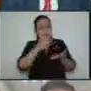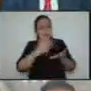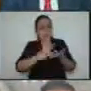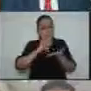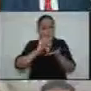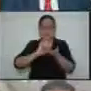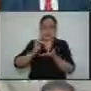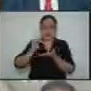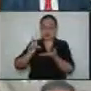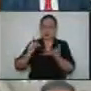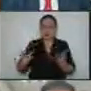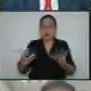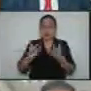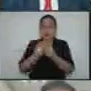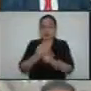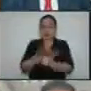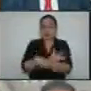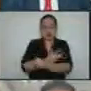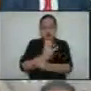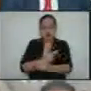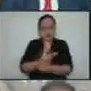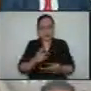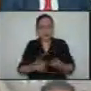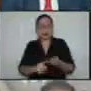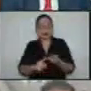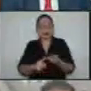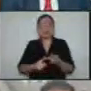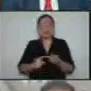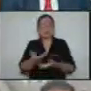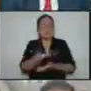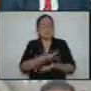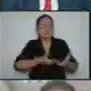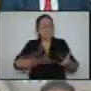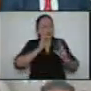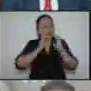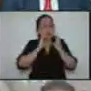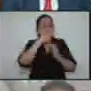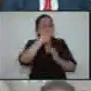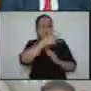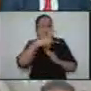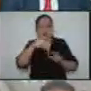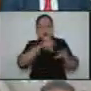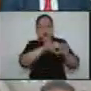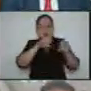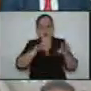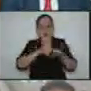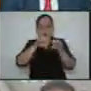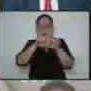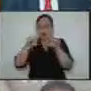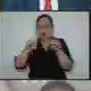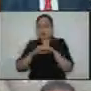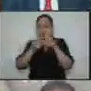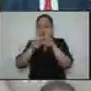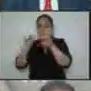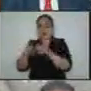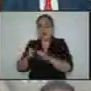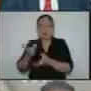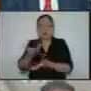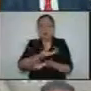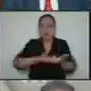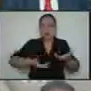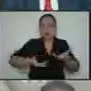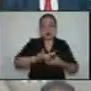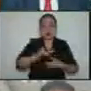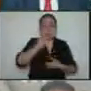coordinación, la comunicación entre ponencias, entre equipos de trabajo, para sacar